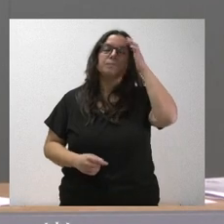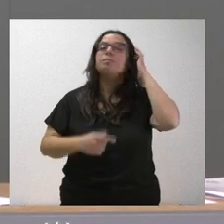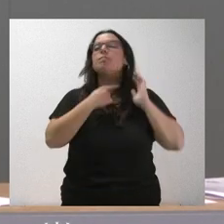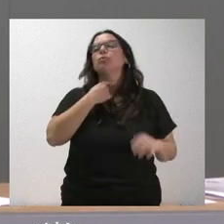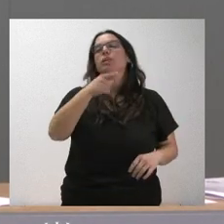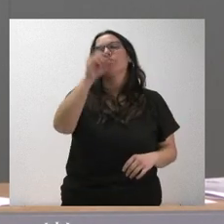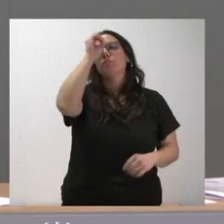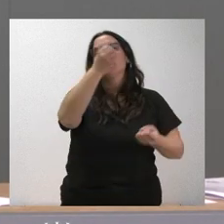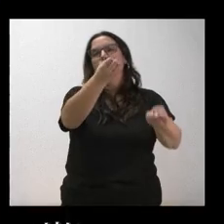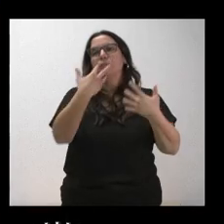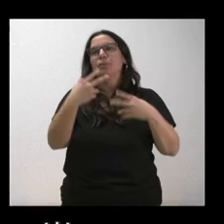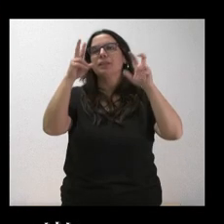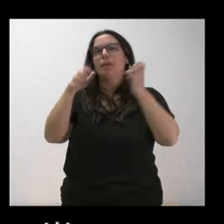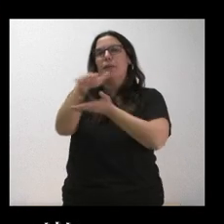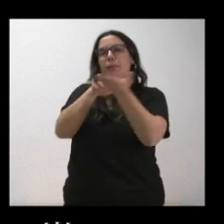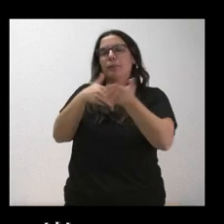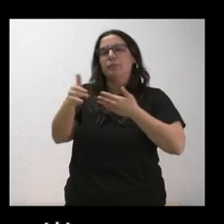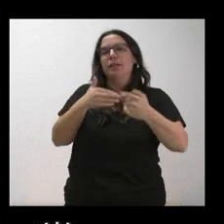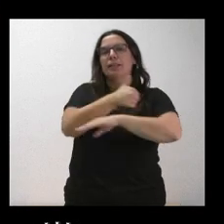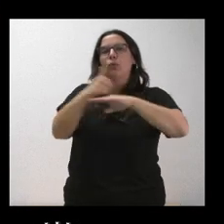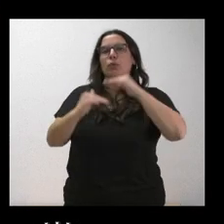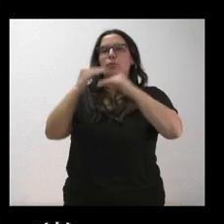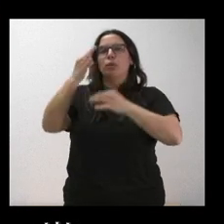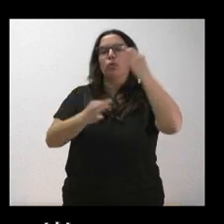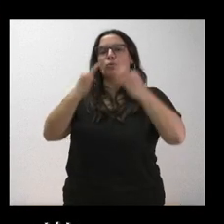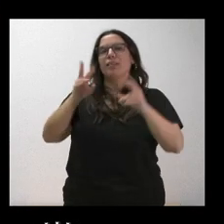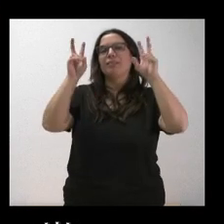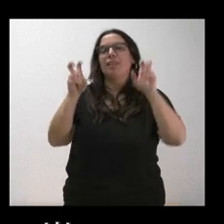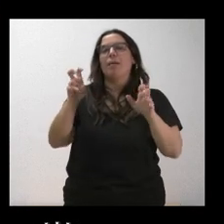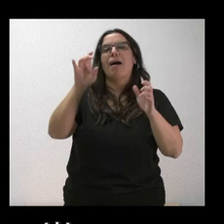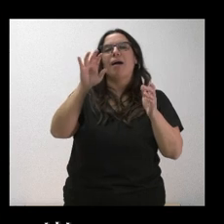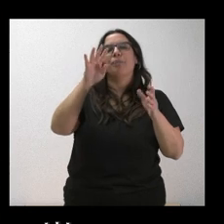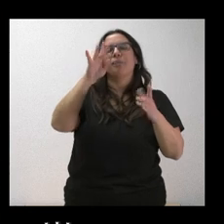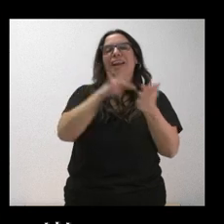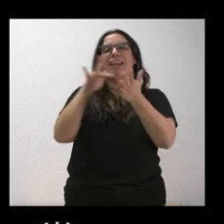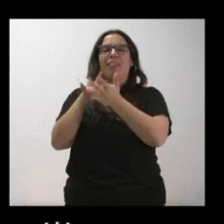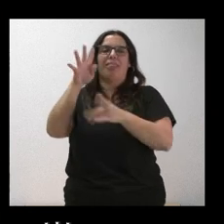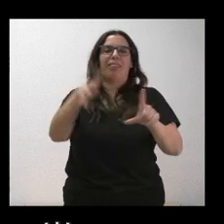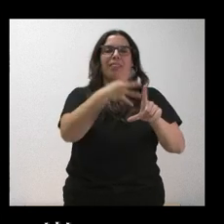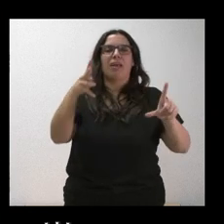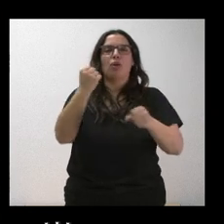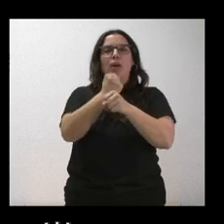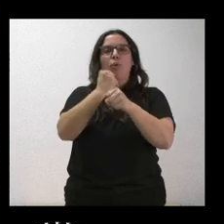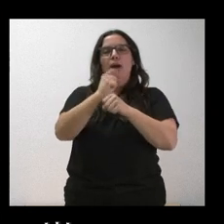una valoración del auto del tsj sobre el calendario laboral de 2023 El otro día el consejero de Industria dijo que no